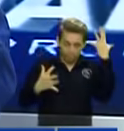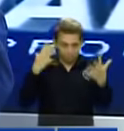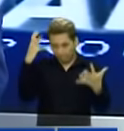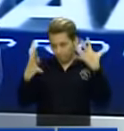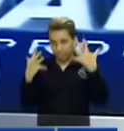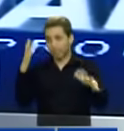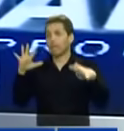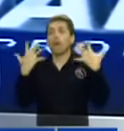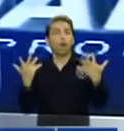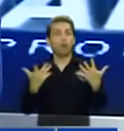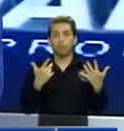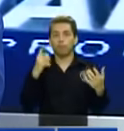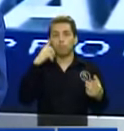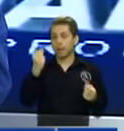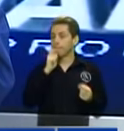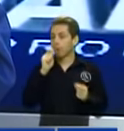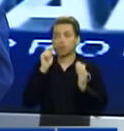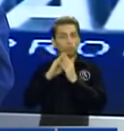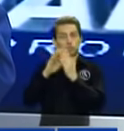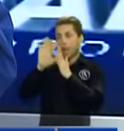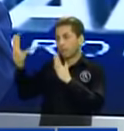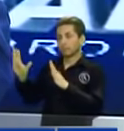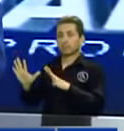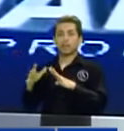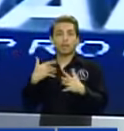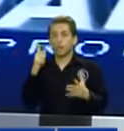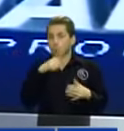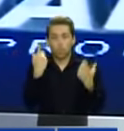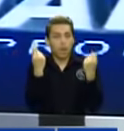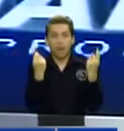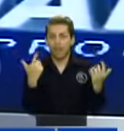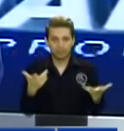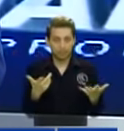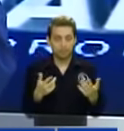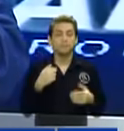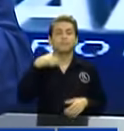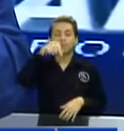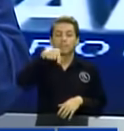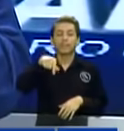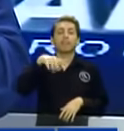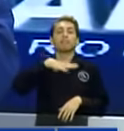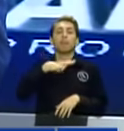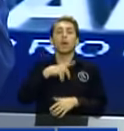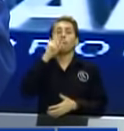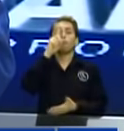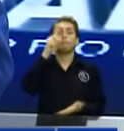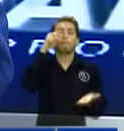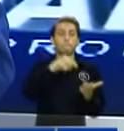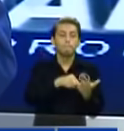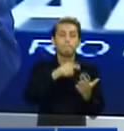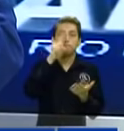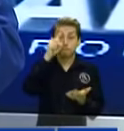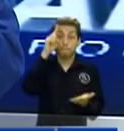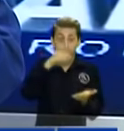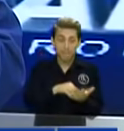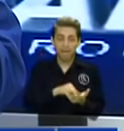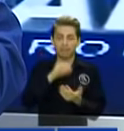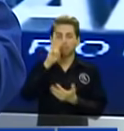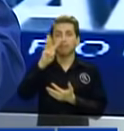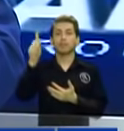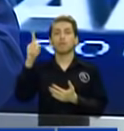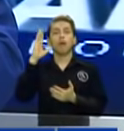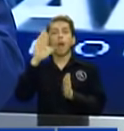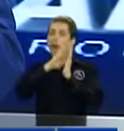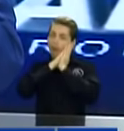en su casa. Ahorita tenemos 1.031 camas que hemos puesto a disposición de los guatemaltecos en hospitales que ya